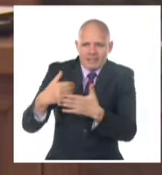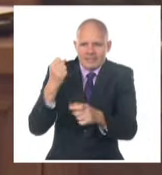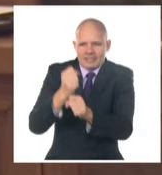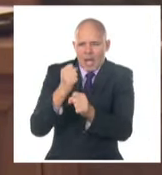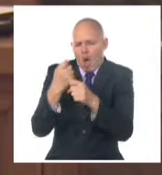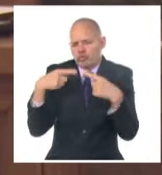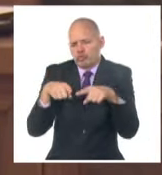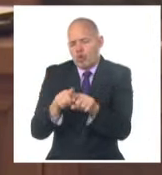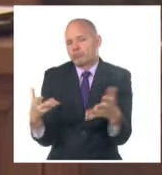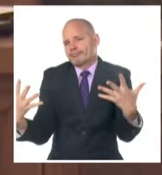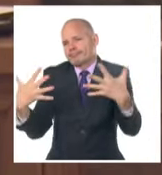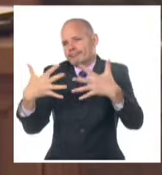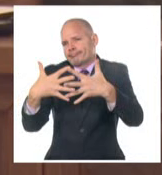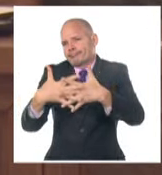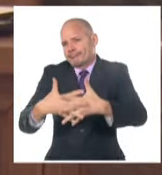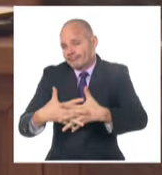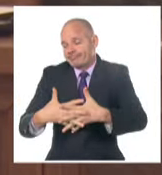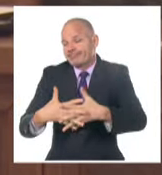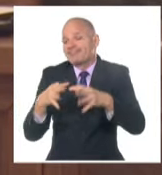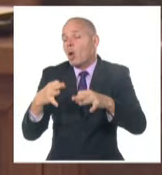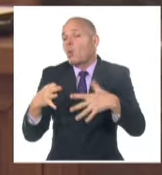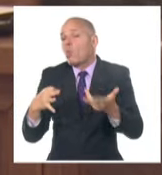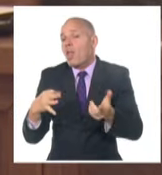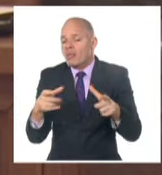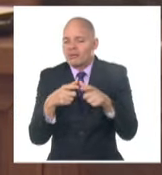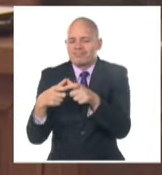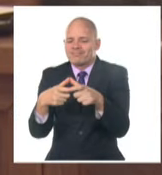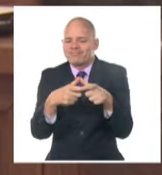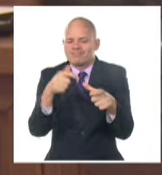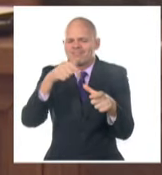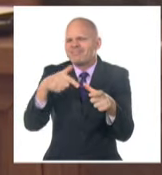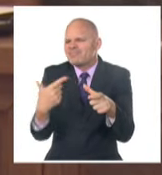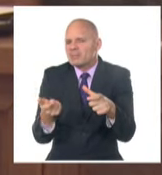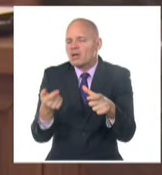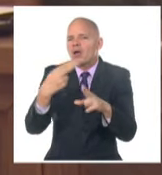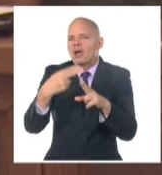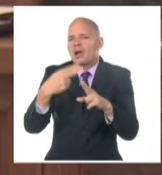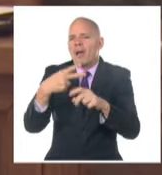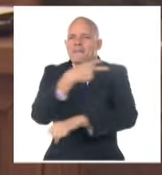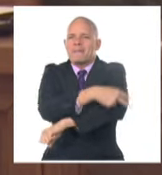del movimiento de países no alineados y de